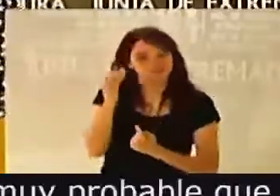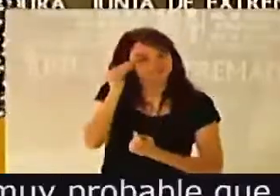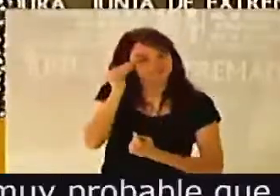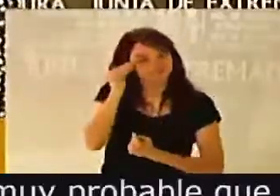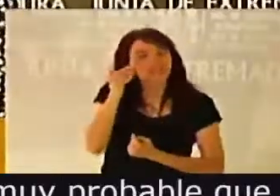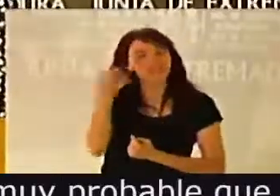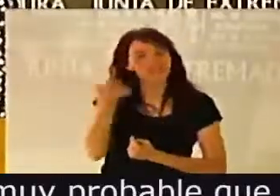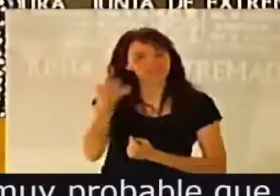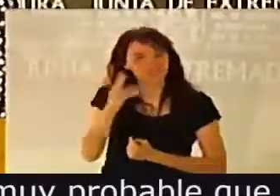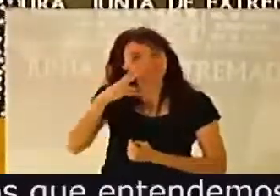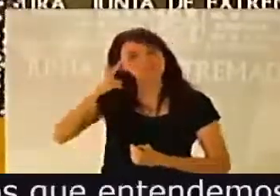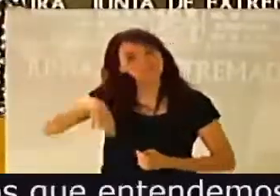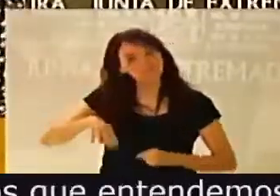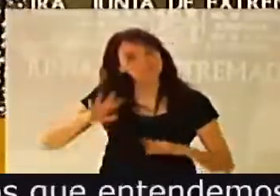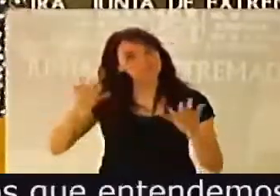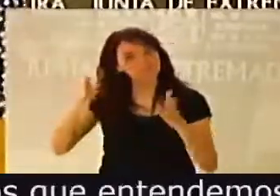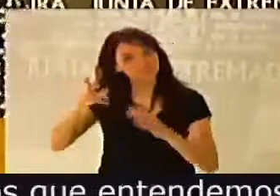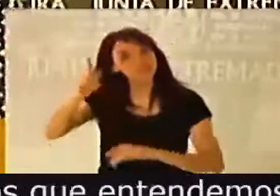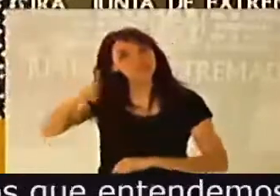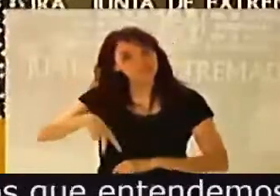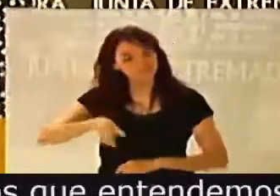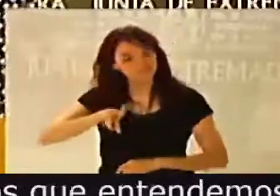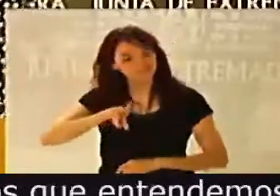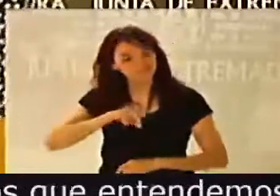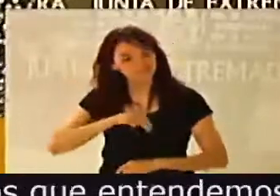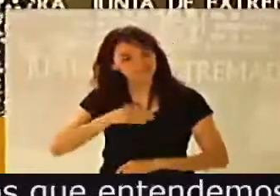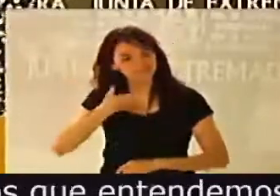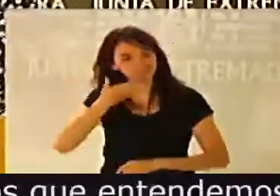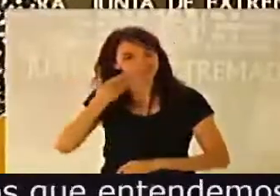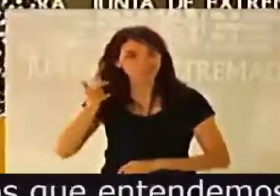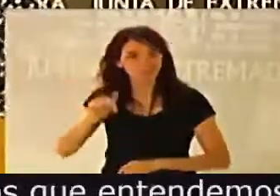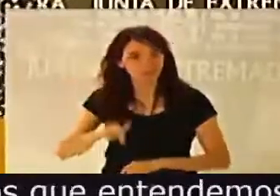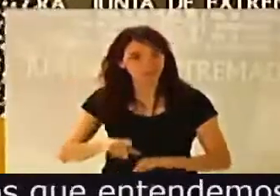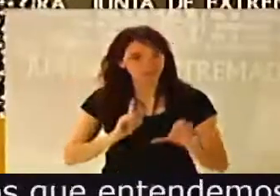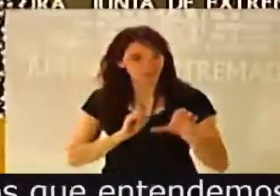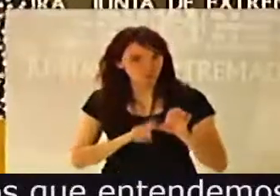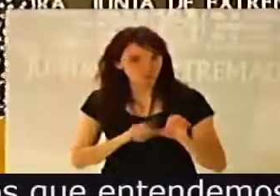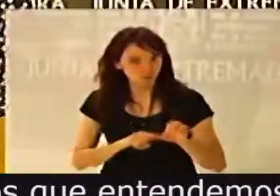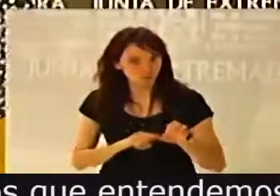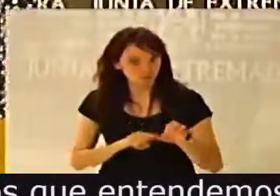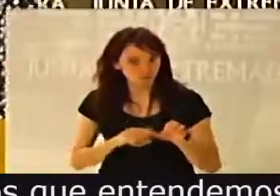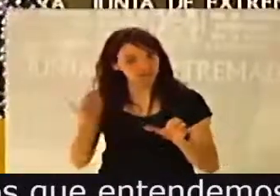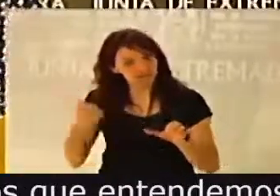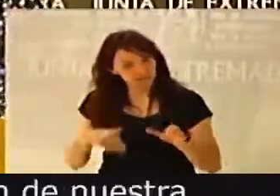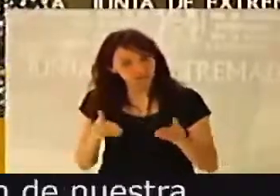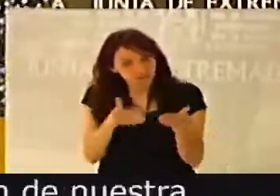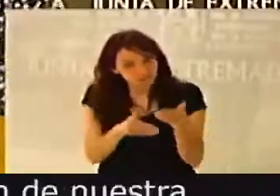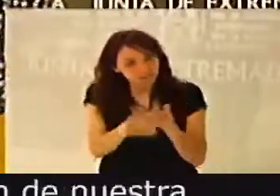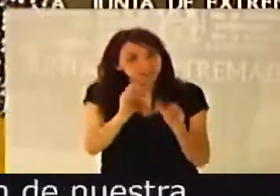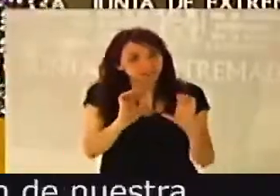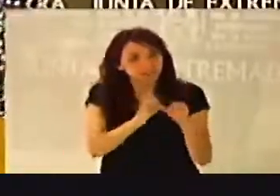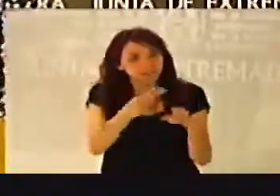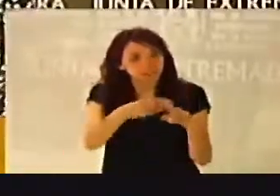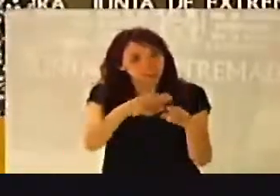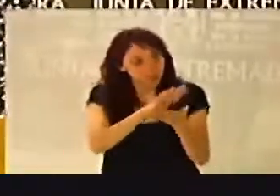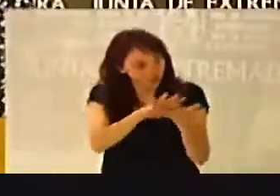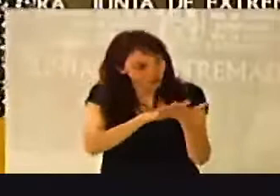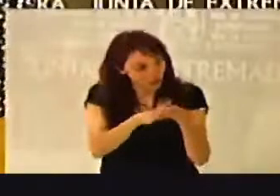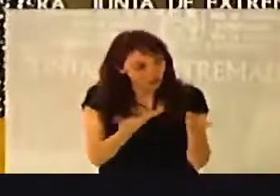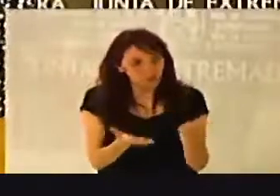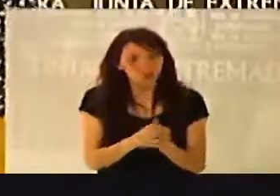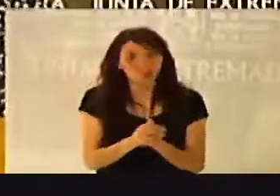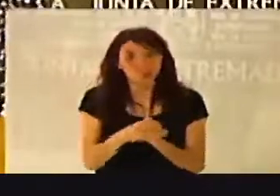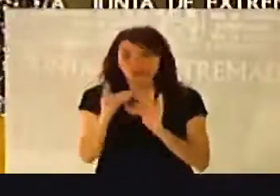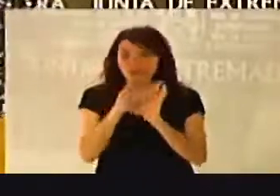debe reconocer con la más alta distinción de nuestra comunidad autónoma. Esto lo hablaremos con los grupos políticos. Esta modificación